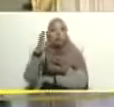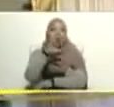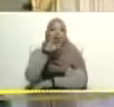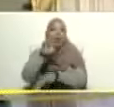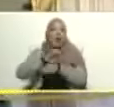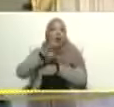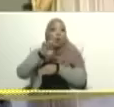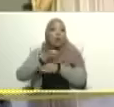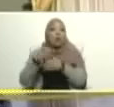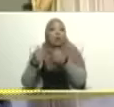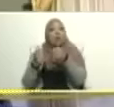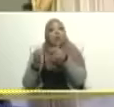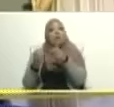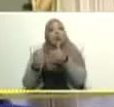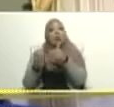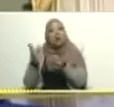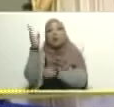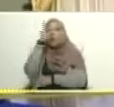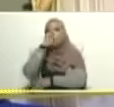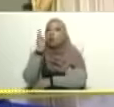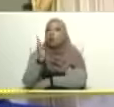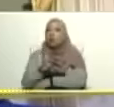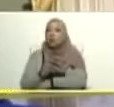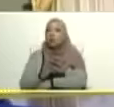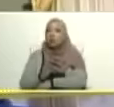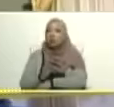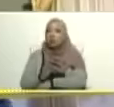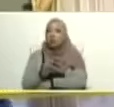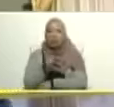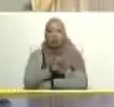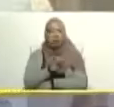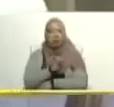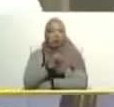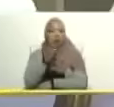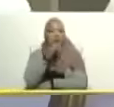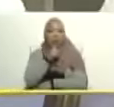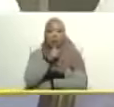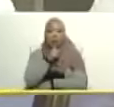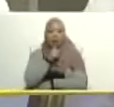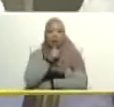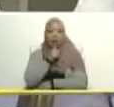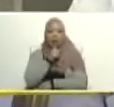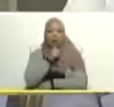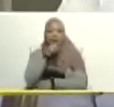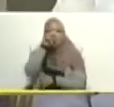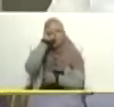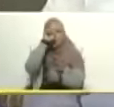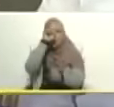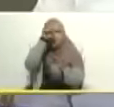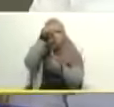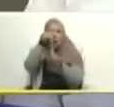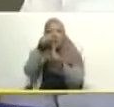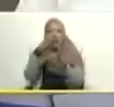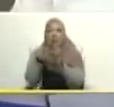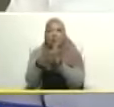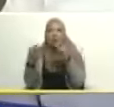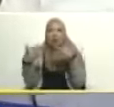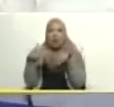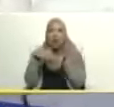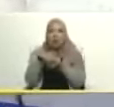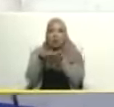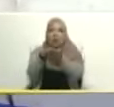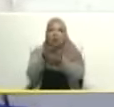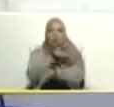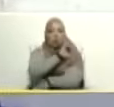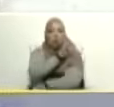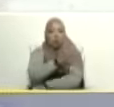Ecuador, a Brasil. Sin temor, vamos a dar los pasos de una verdadera integración energética